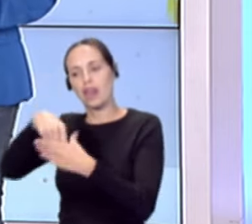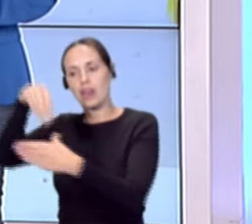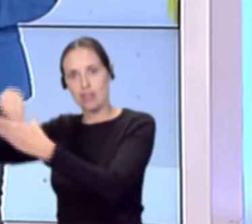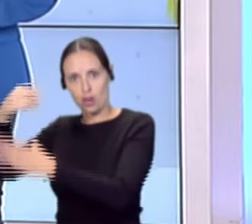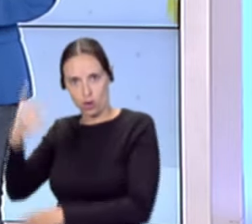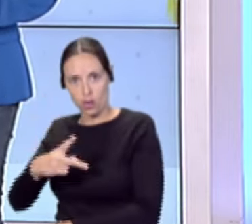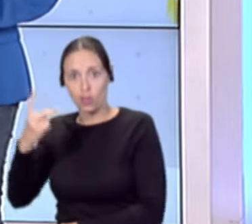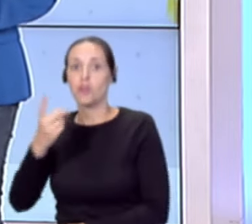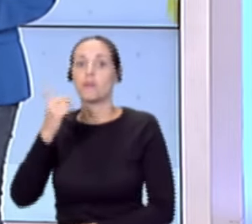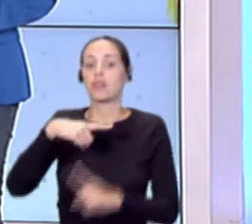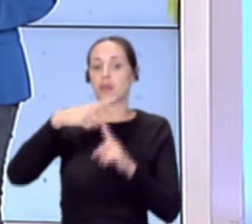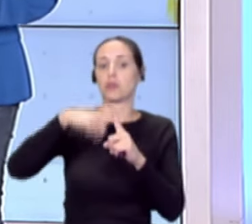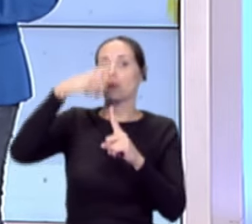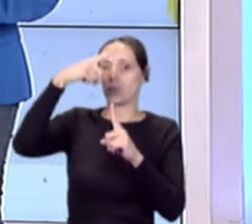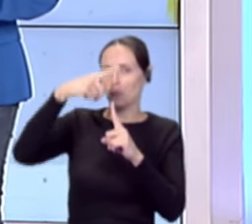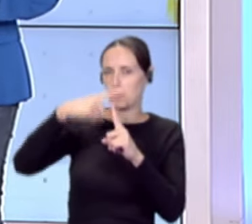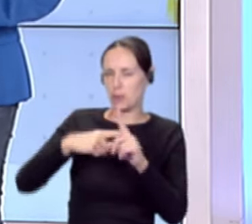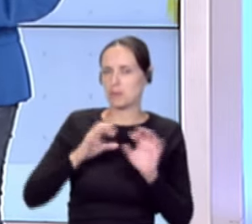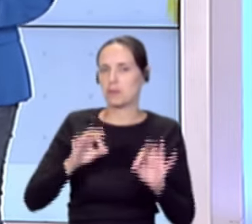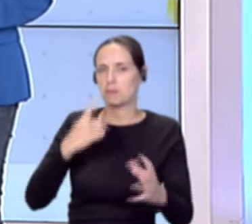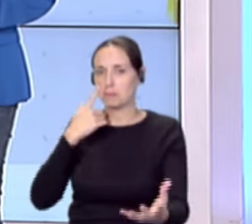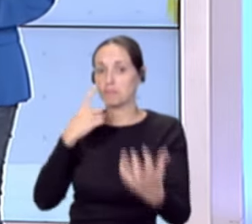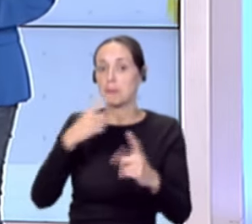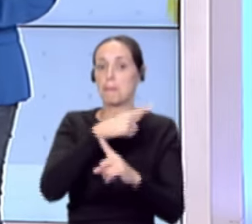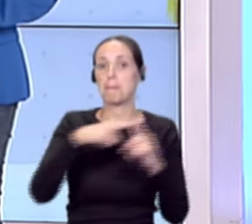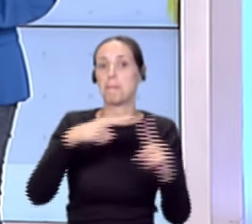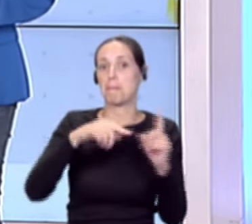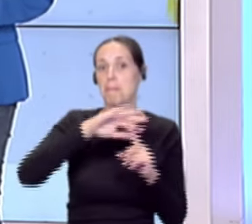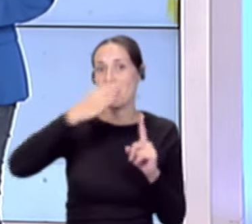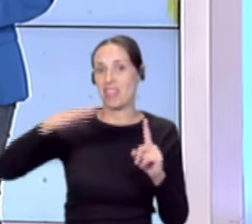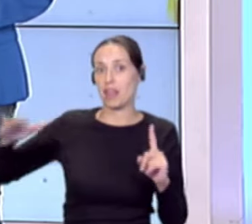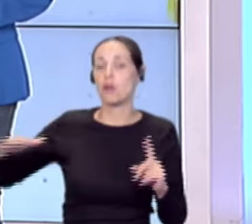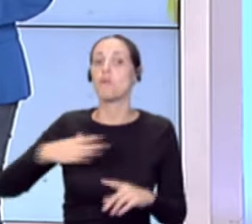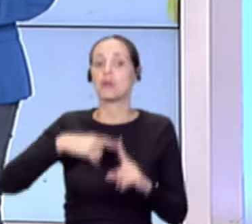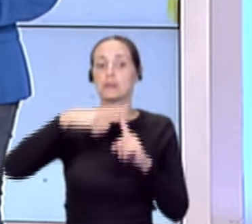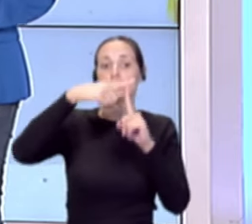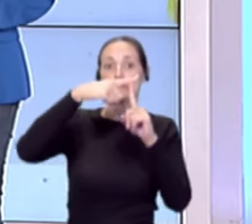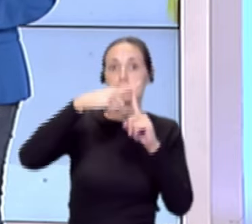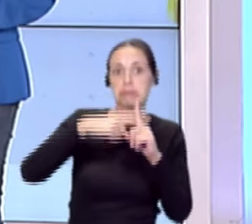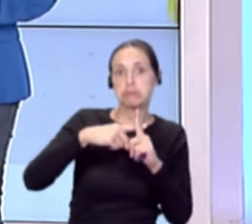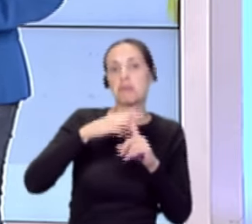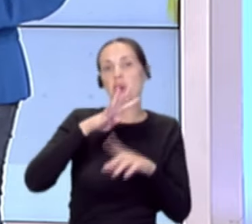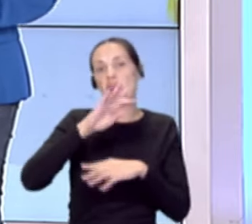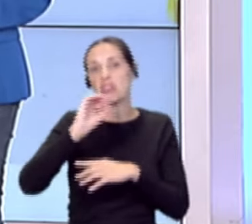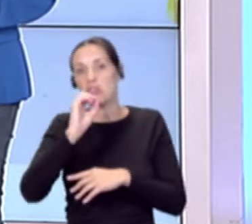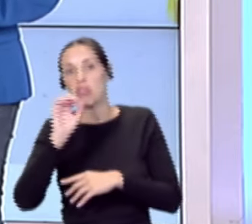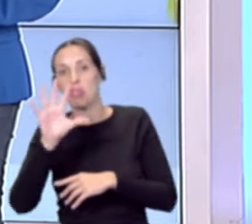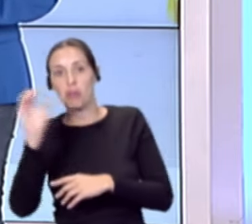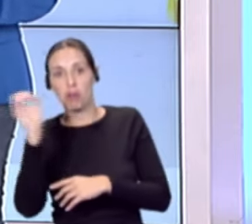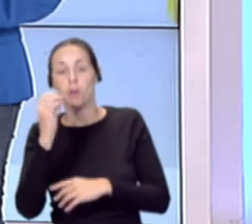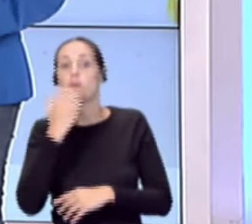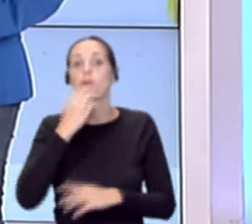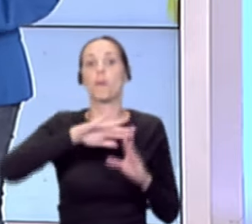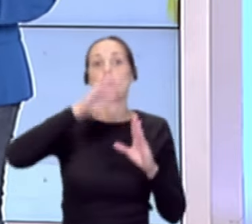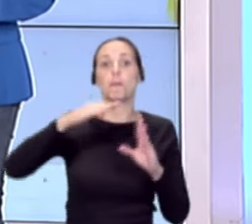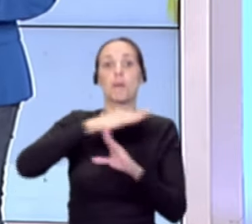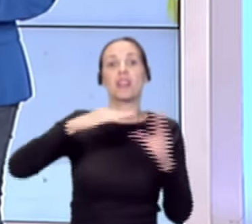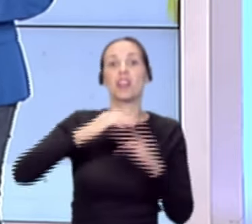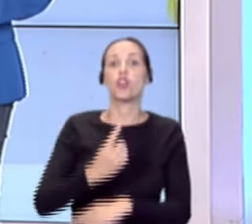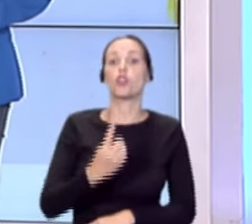mañana, especialmente en las medianías. El descenso puede ser de entre 4 y 5 grados, por ejemplo, en puntos de medianías del norte, tanto de